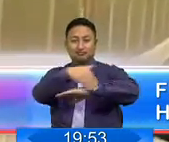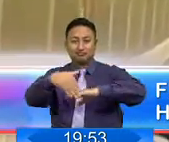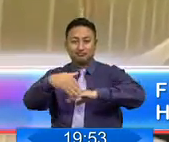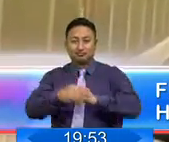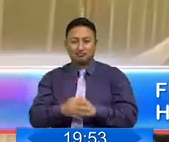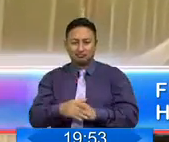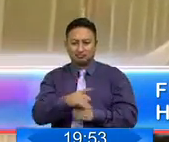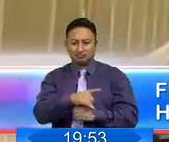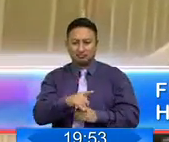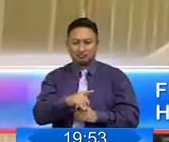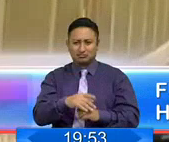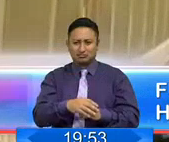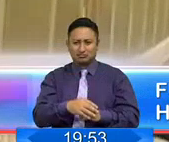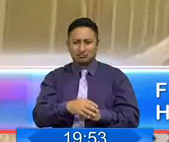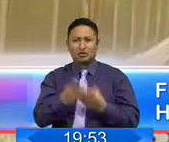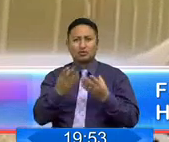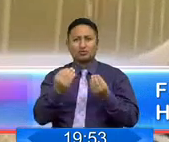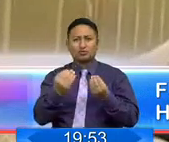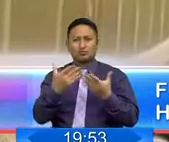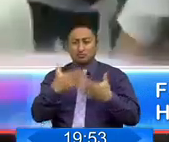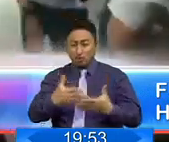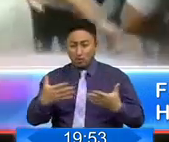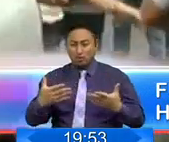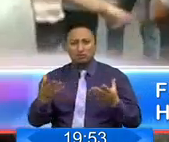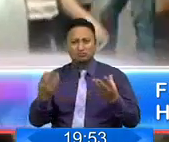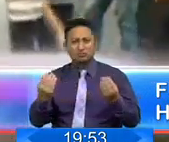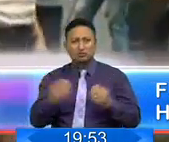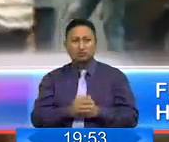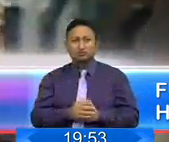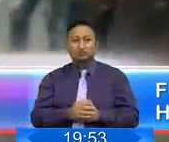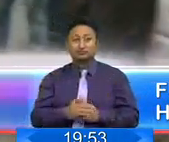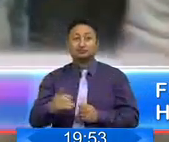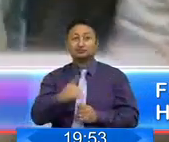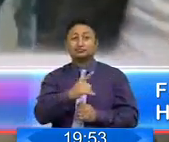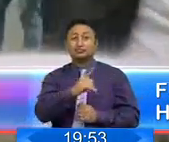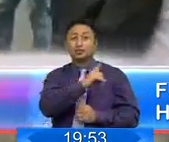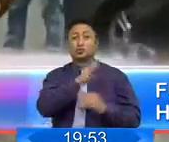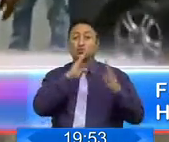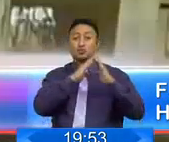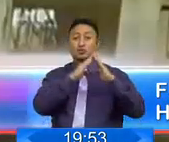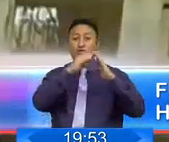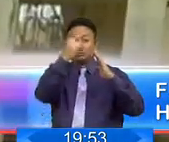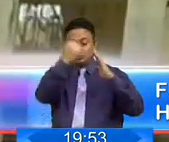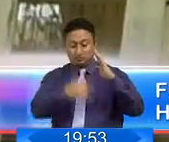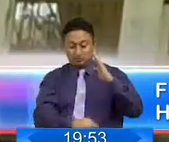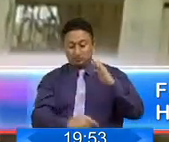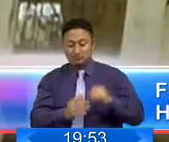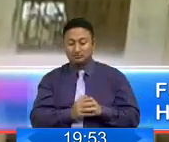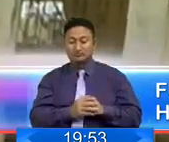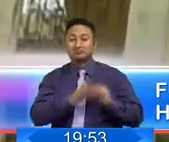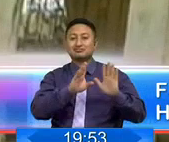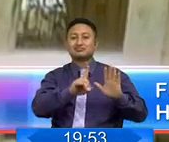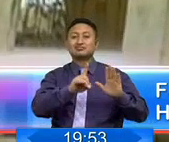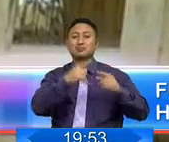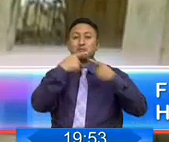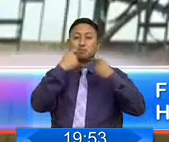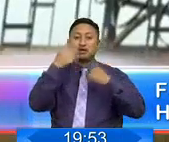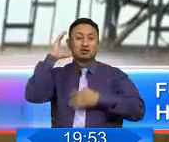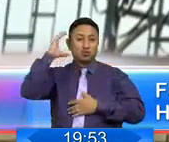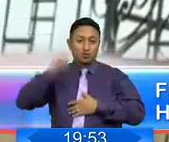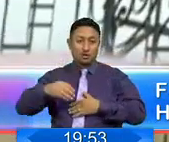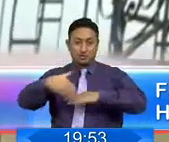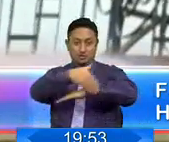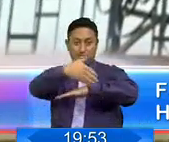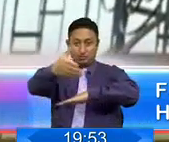creo que San Francisco 300 y muchas obras más. En los bajos del condominio ubicado en las calles 6 de Marzo y Cuenca,